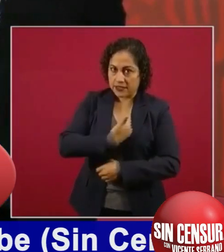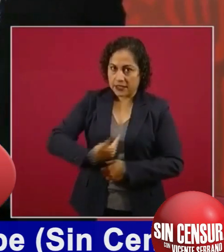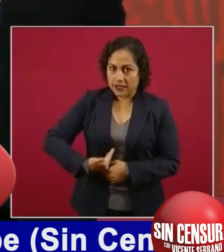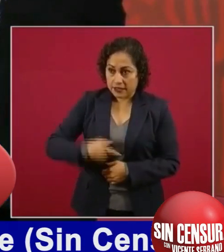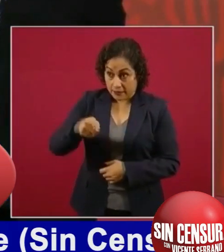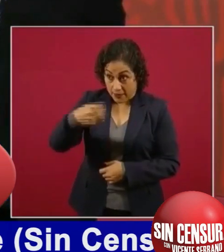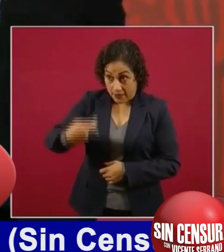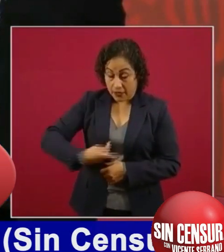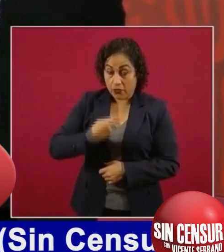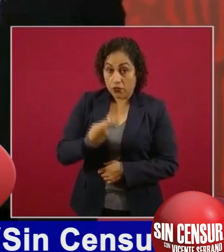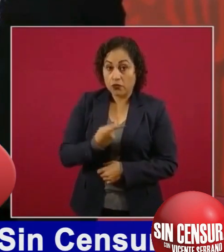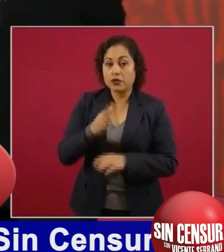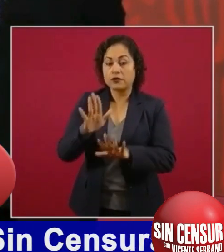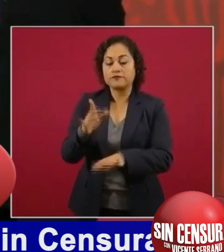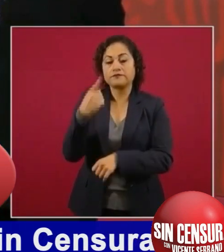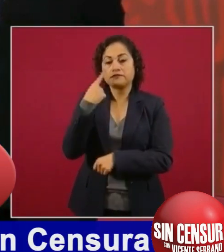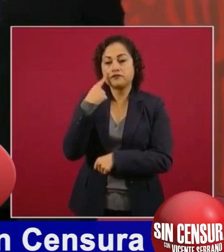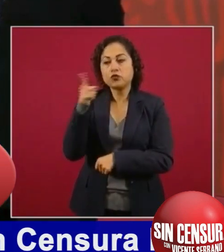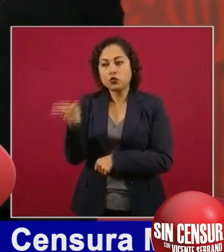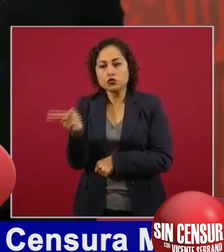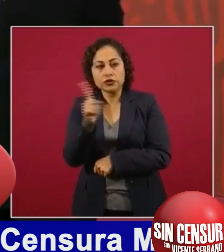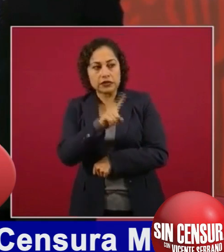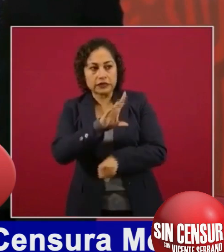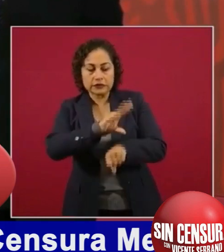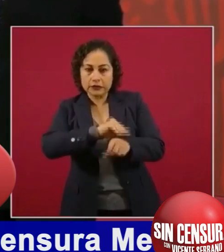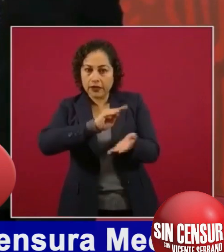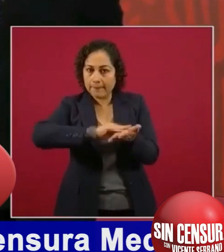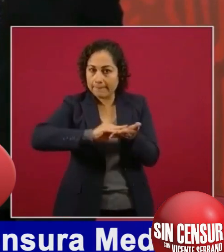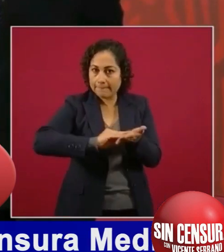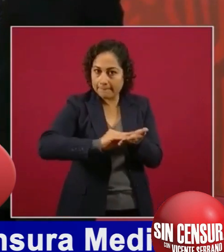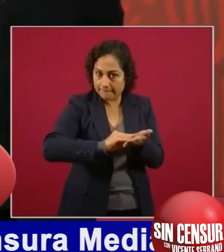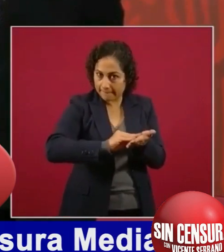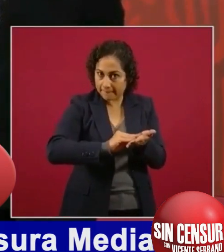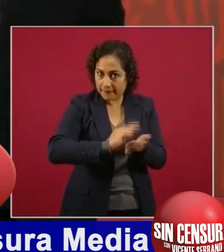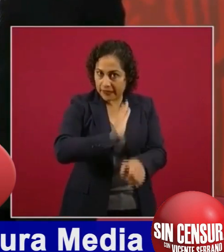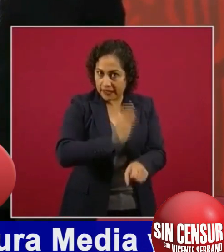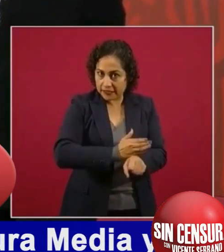indulto procede cuando hay sentencias definitivas.